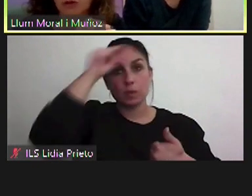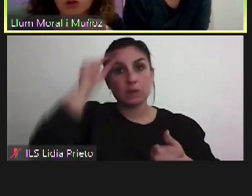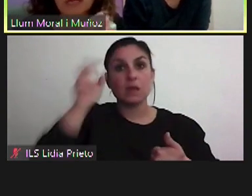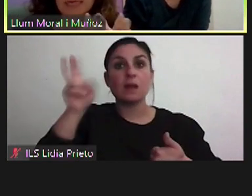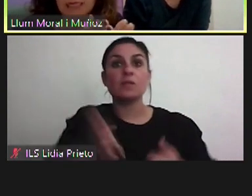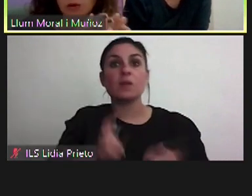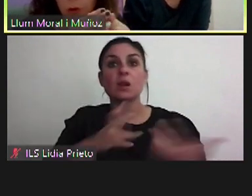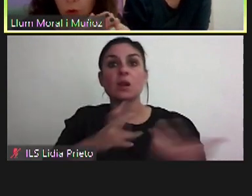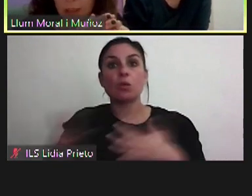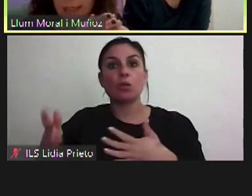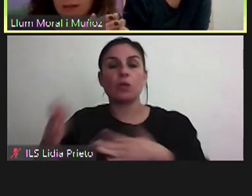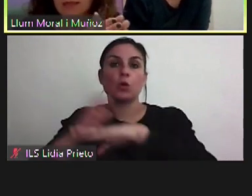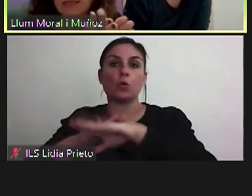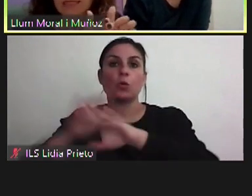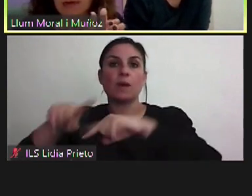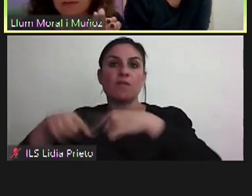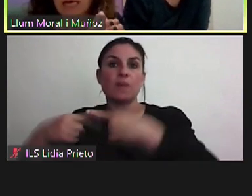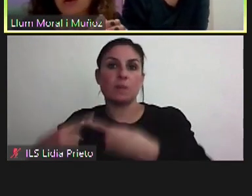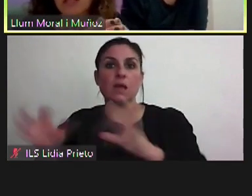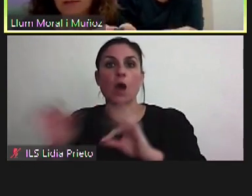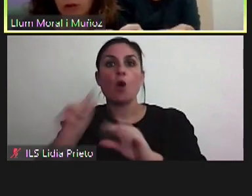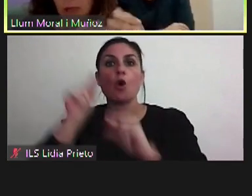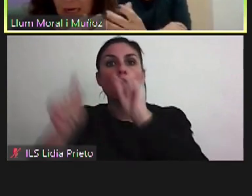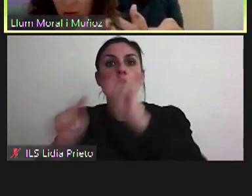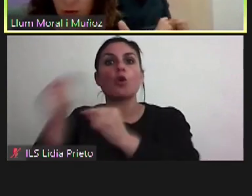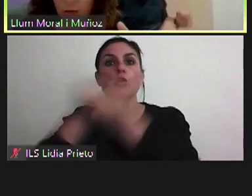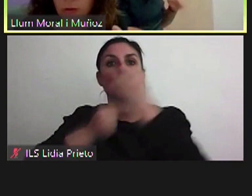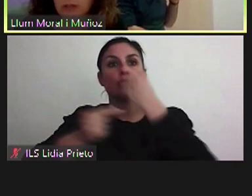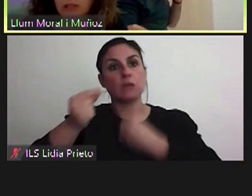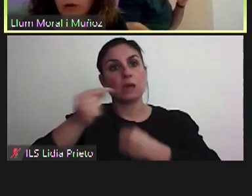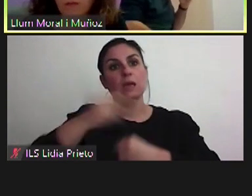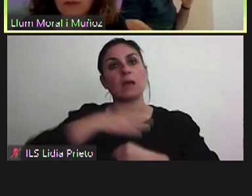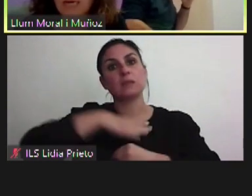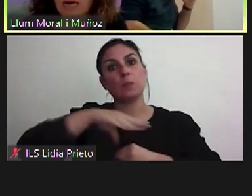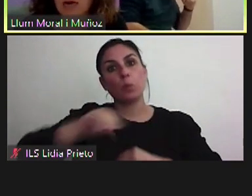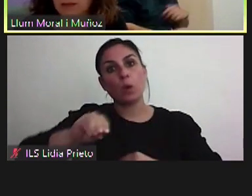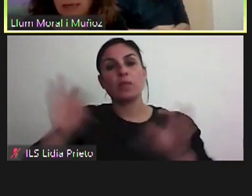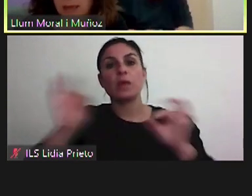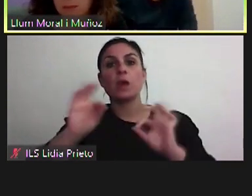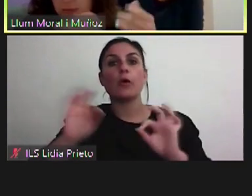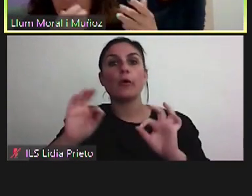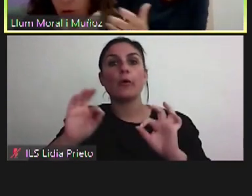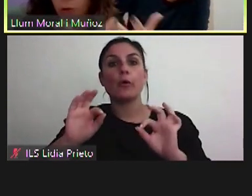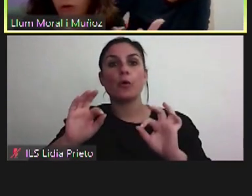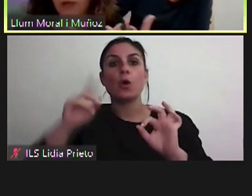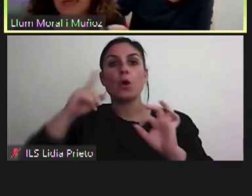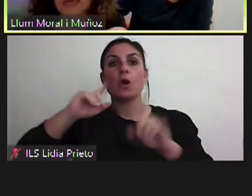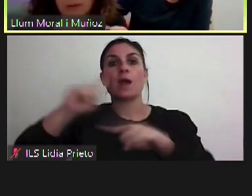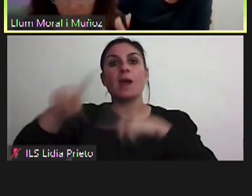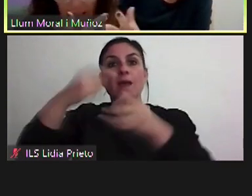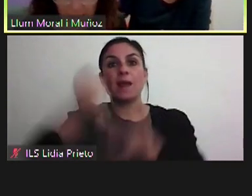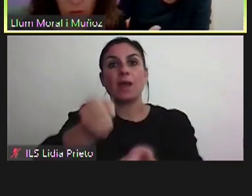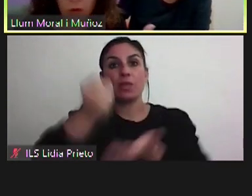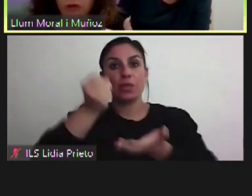es contagioso. Esto, por suerte, ya no ha calado tanto. Ya se ha roto lo